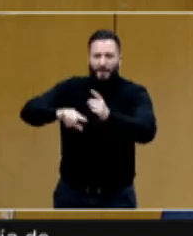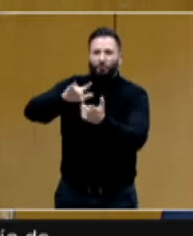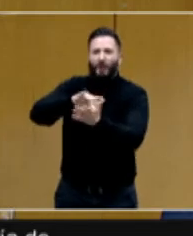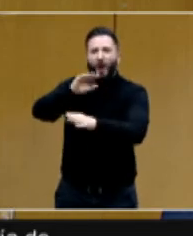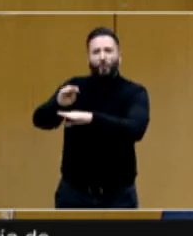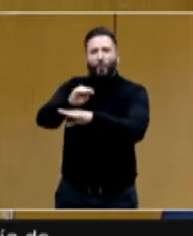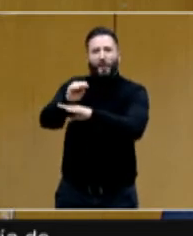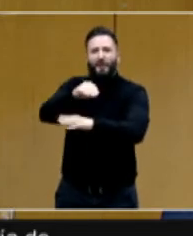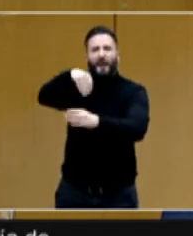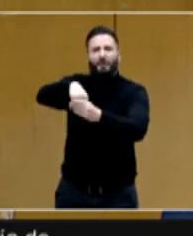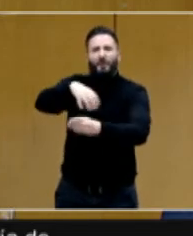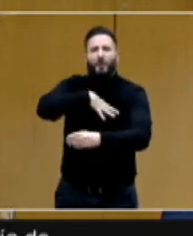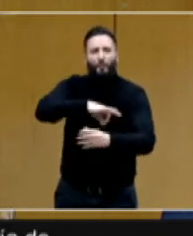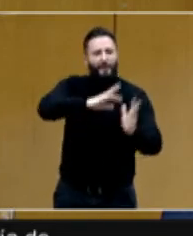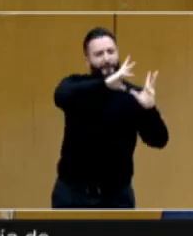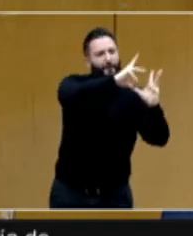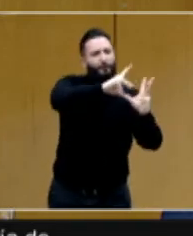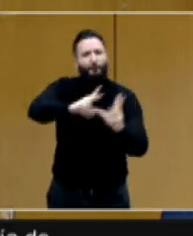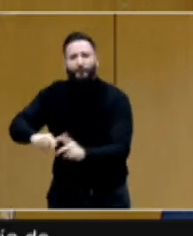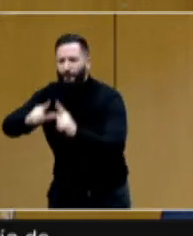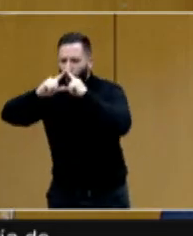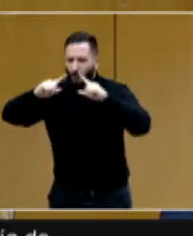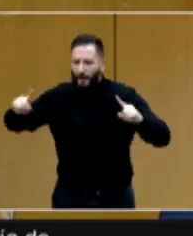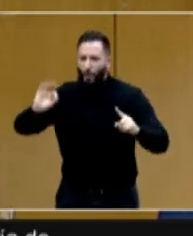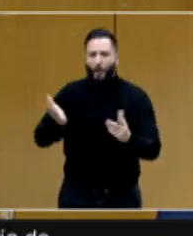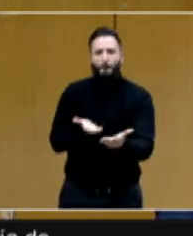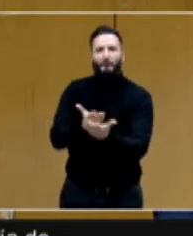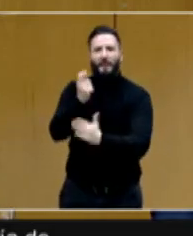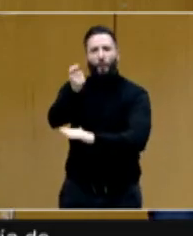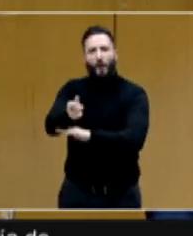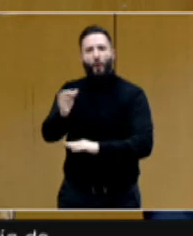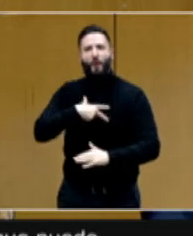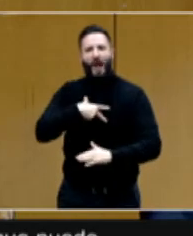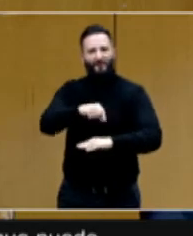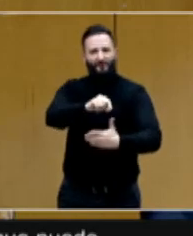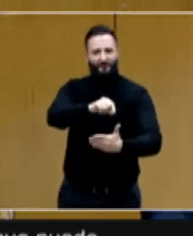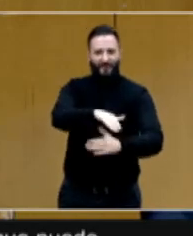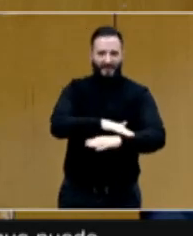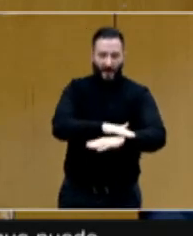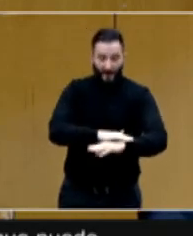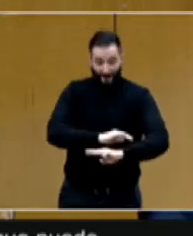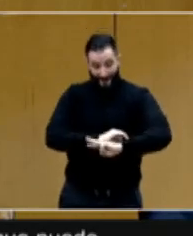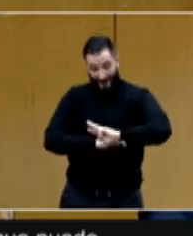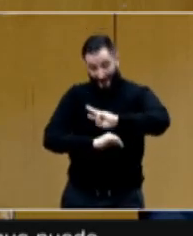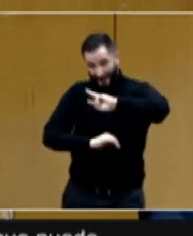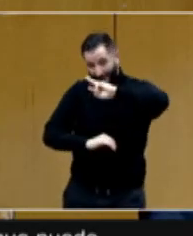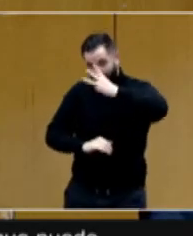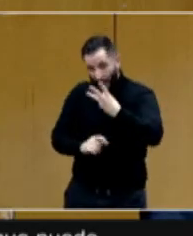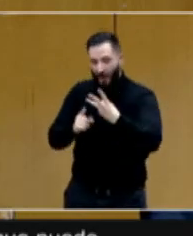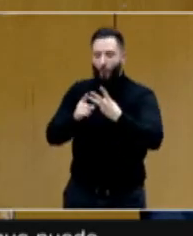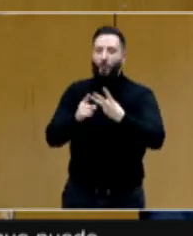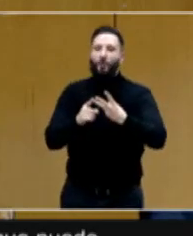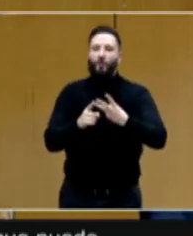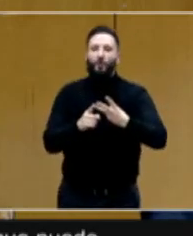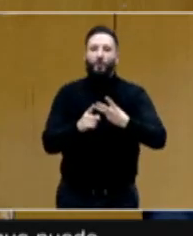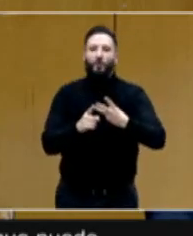cuentas y tal excepto que lo pida un juez o lo pida el fiscal y con relación al tercer tema Bueno la intromisión de